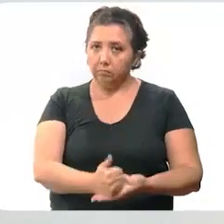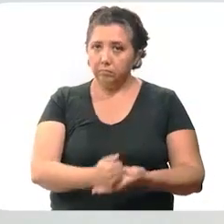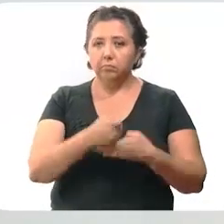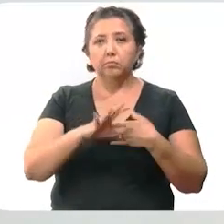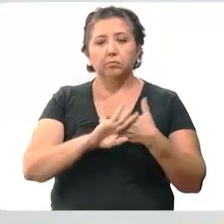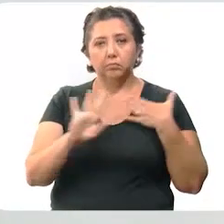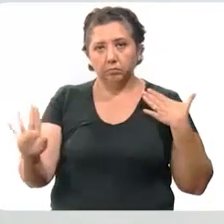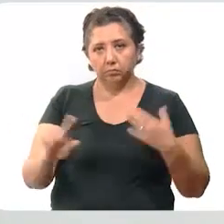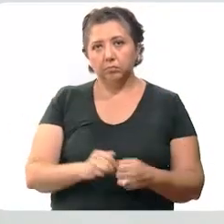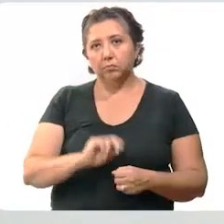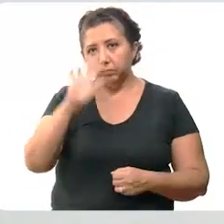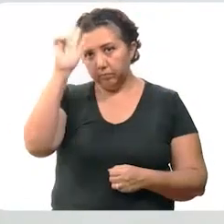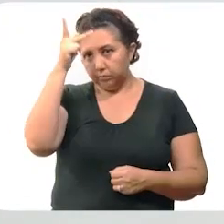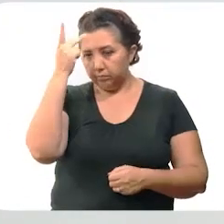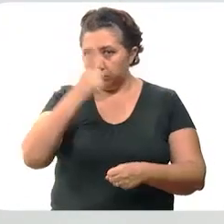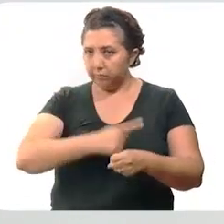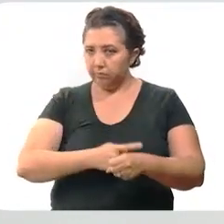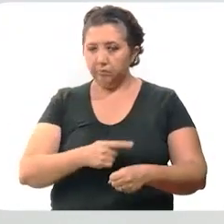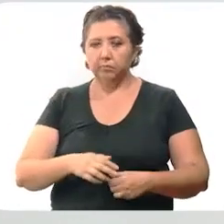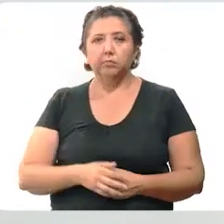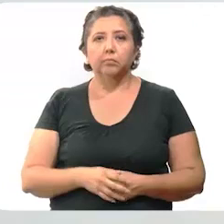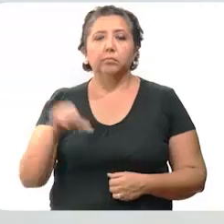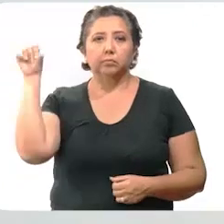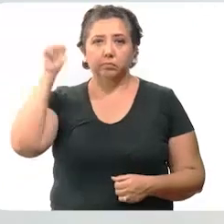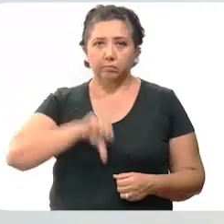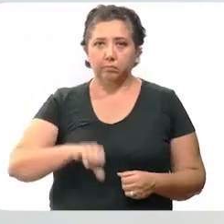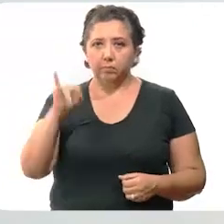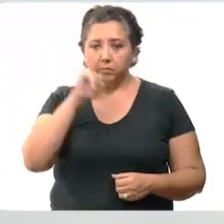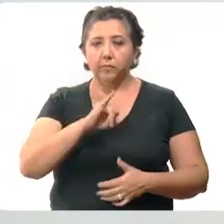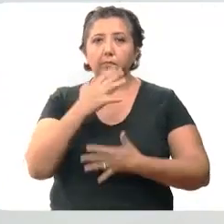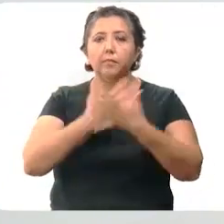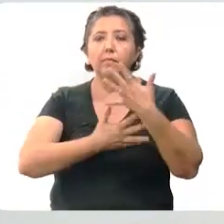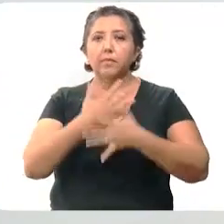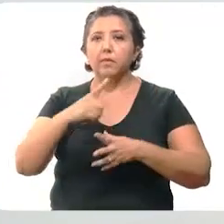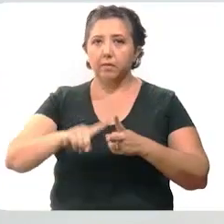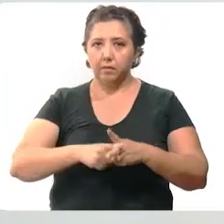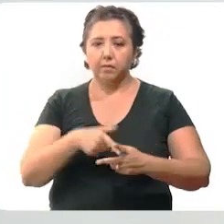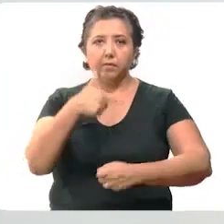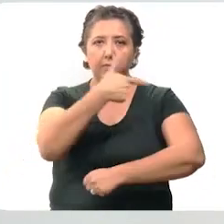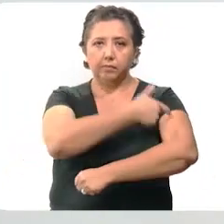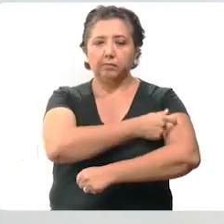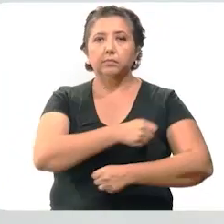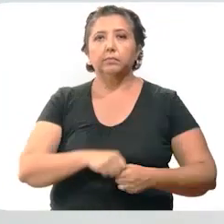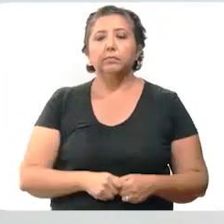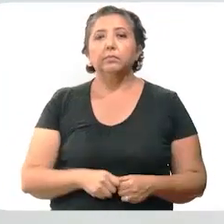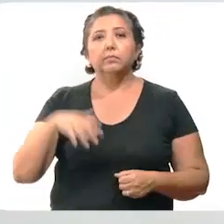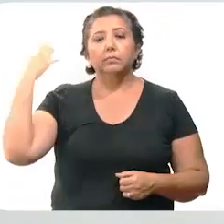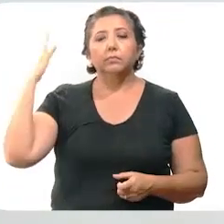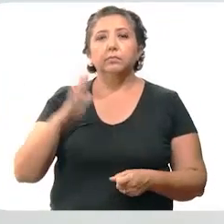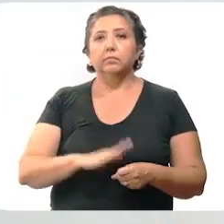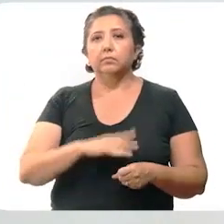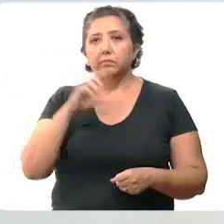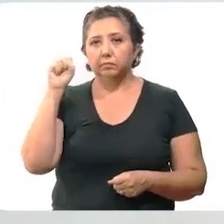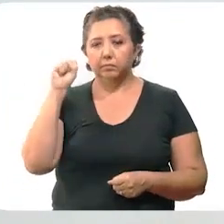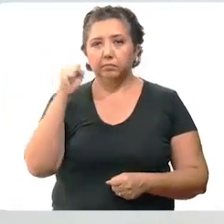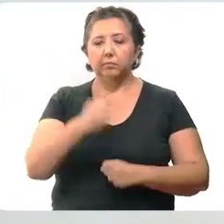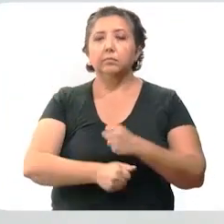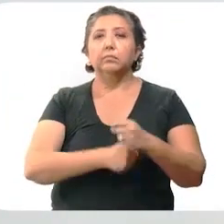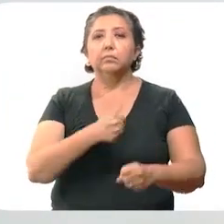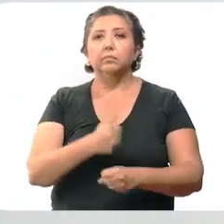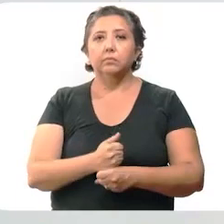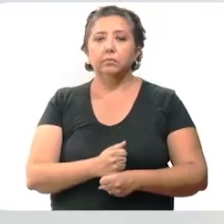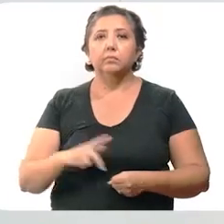ayudarlos y evitar que la enfermedad se complique. Hoy, jueves 15, se inició la aplicación de vacunas a adultos mayores de 60